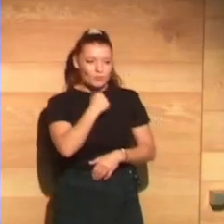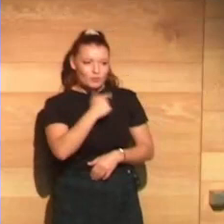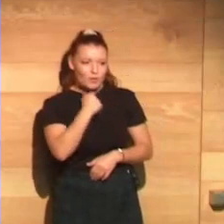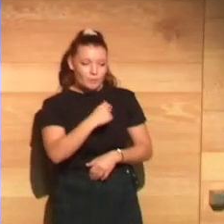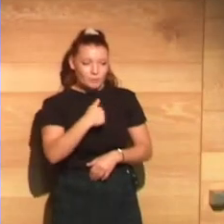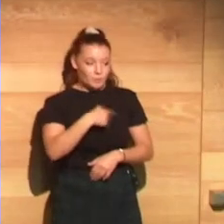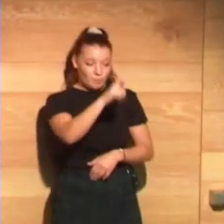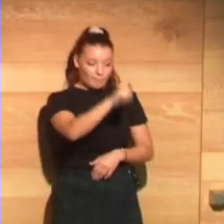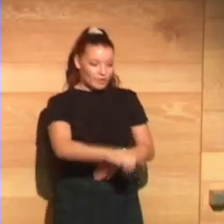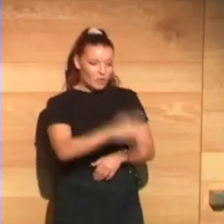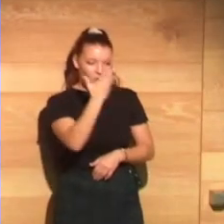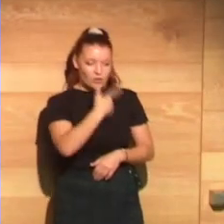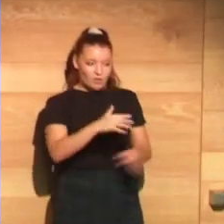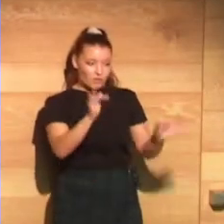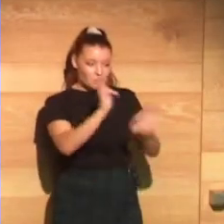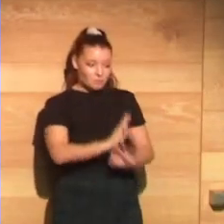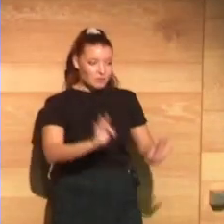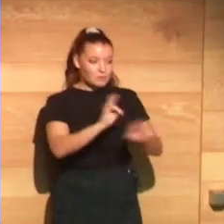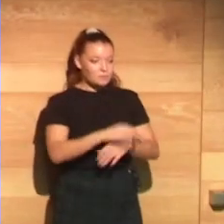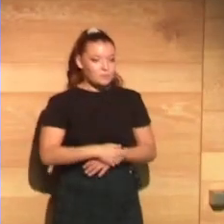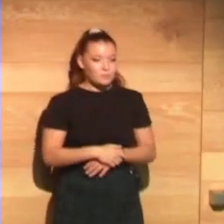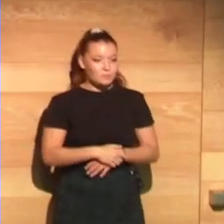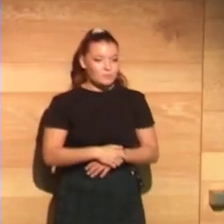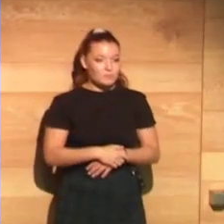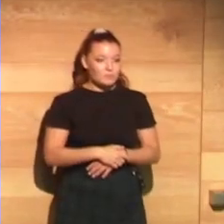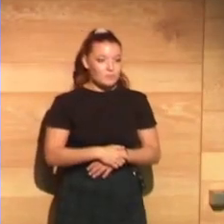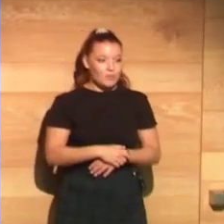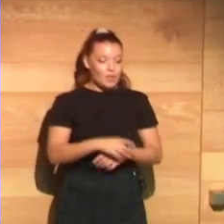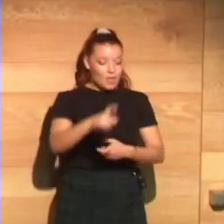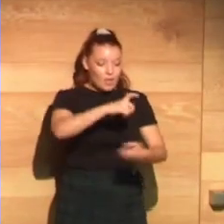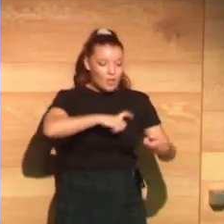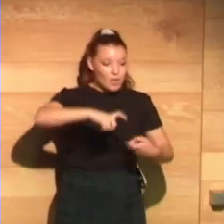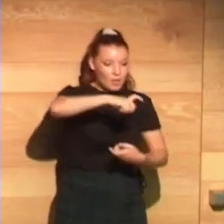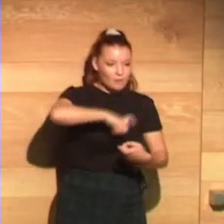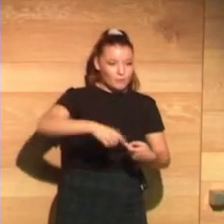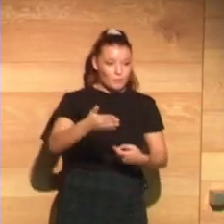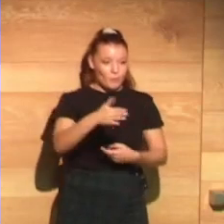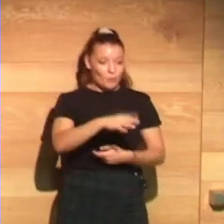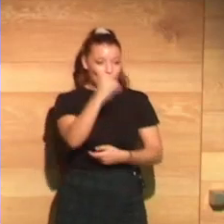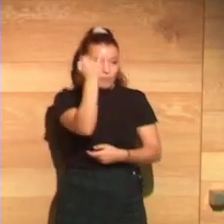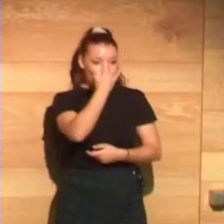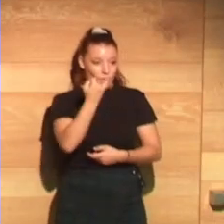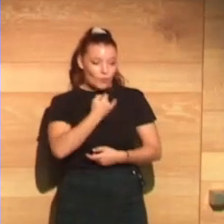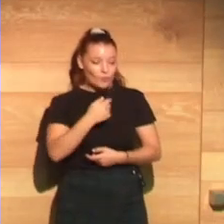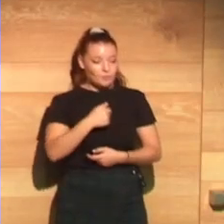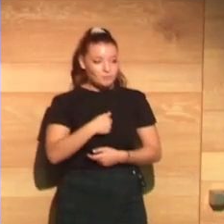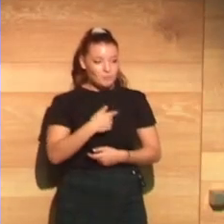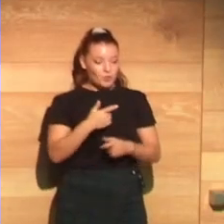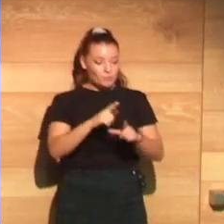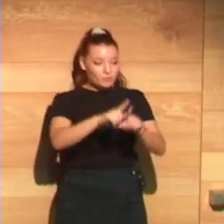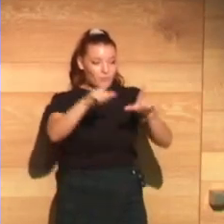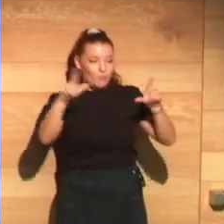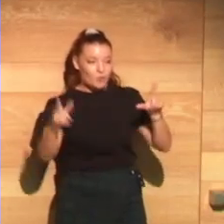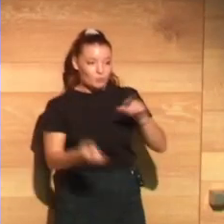Pues a mí me gustaba mucho la figura de Bowie como artista, de él como persona, no conocía nada. Y fue el aniversario